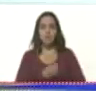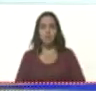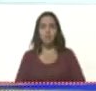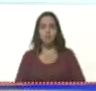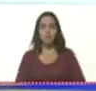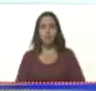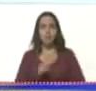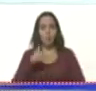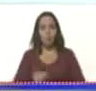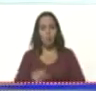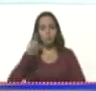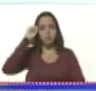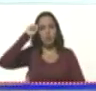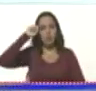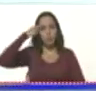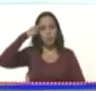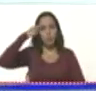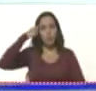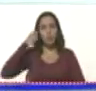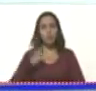estamos conmemorando